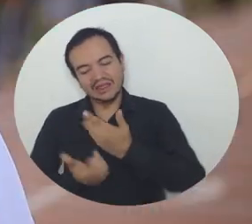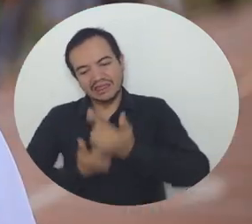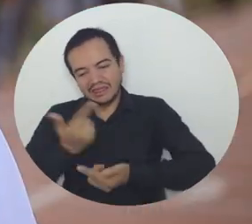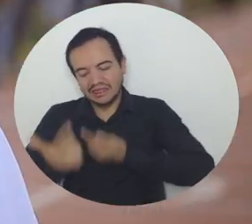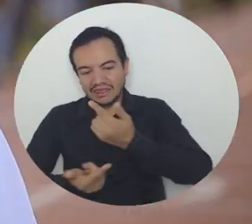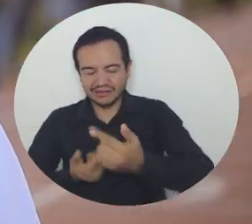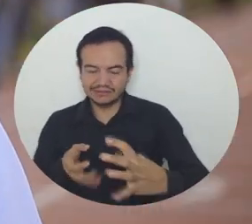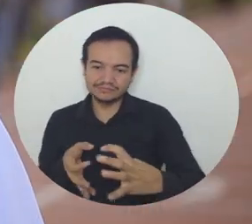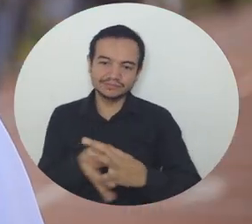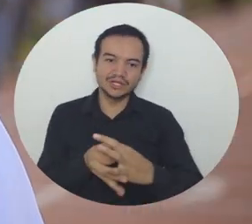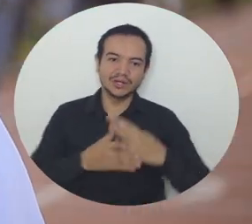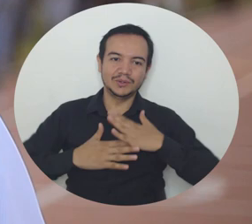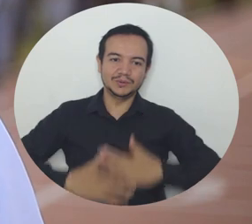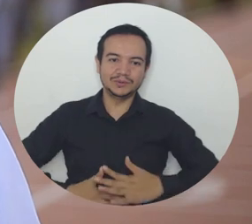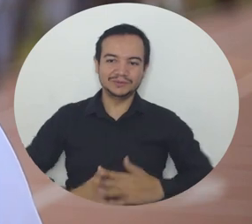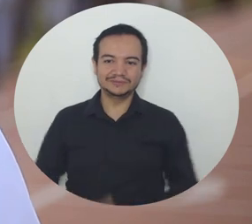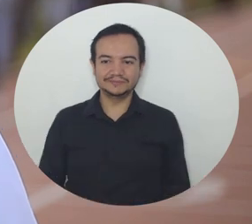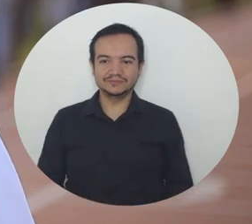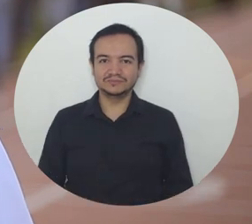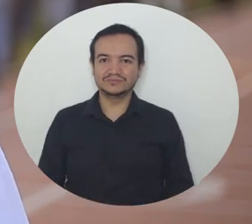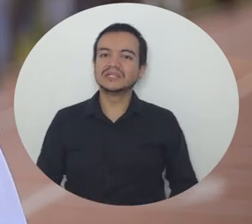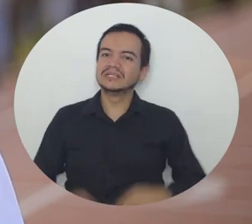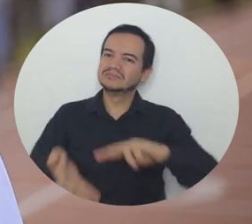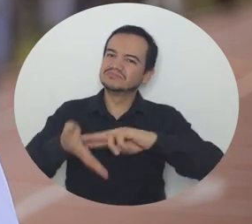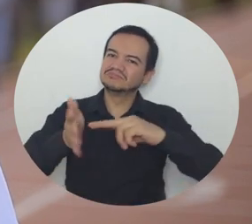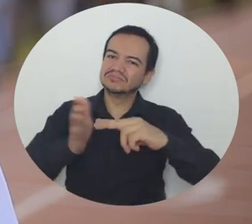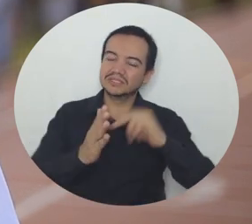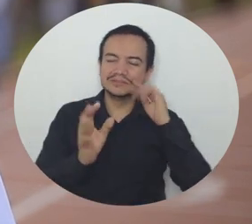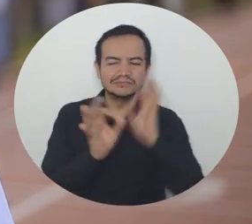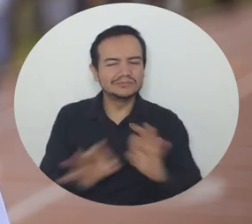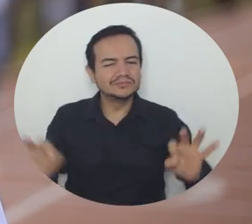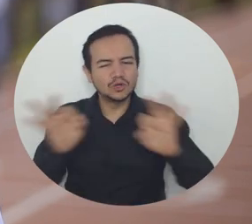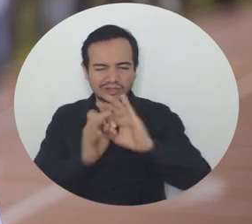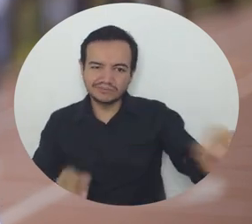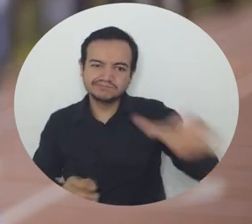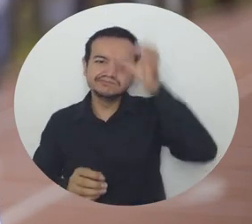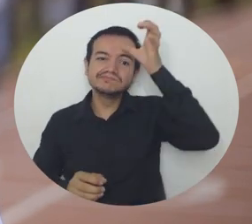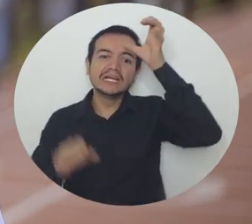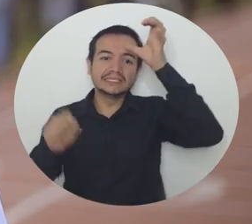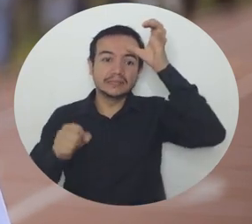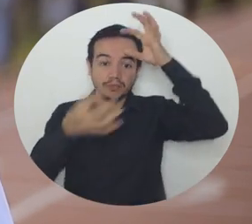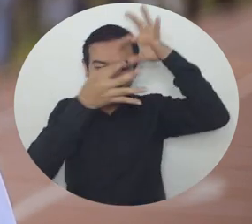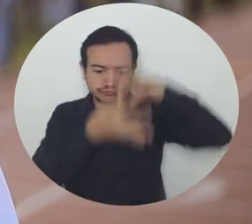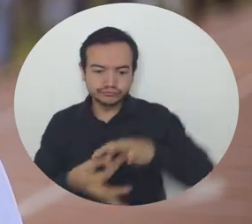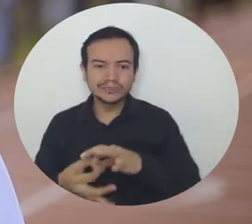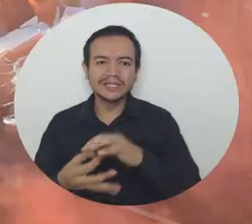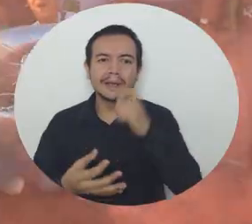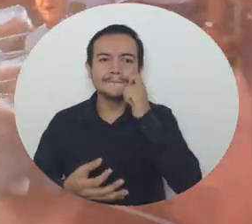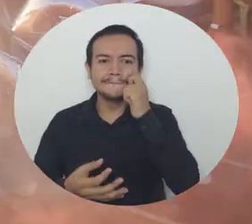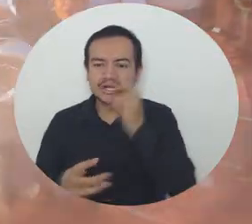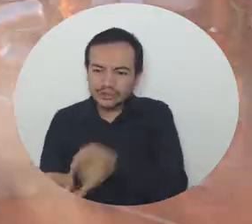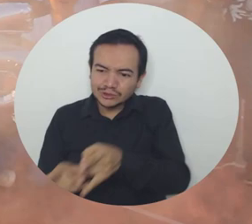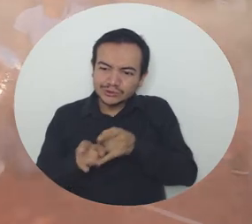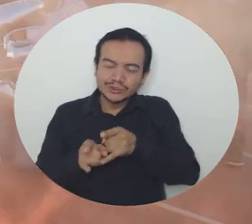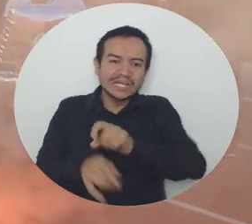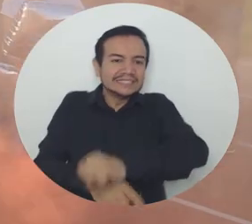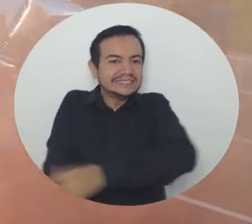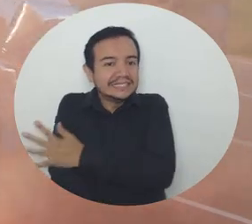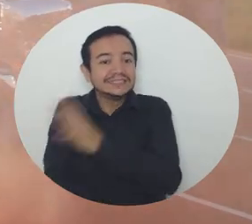estudiando. Resaltar su integralidad, resaltar que es necesario tener conocimientos, pero también es necesario tener esa parte humana de